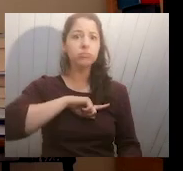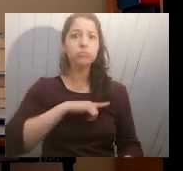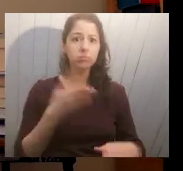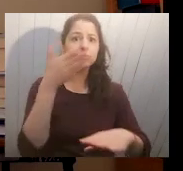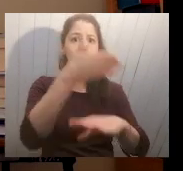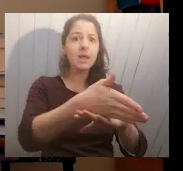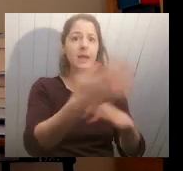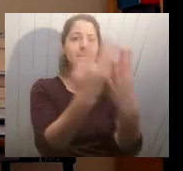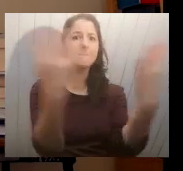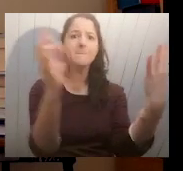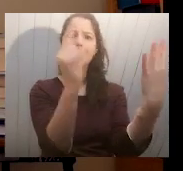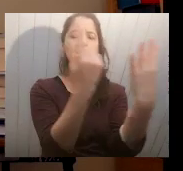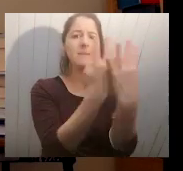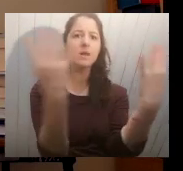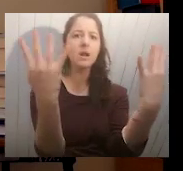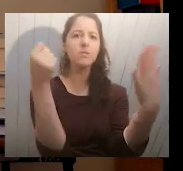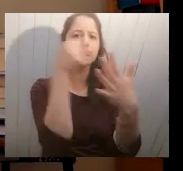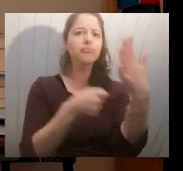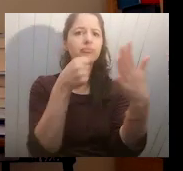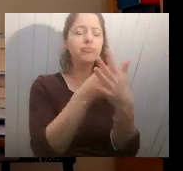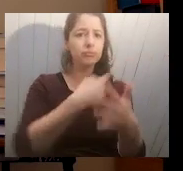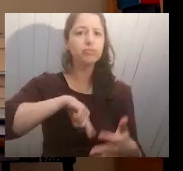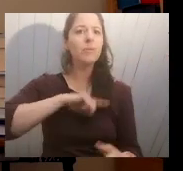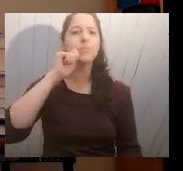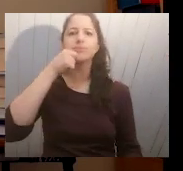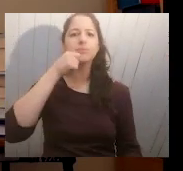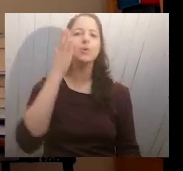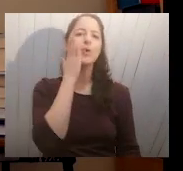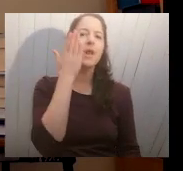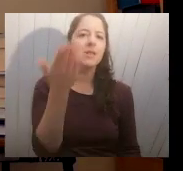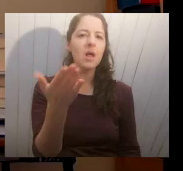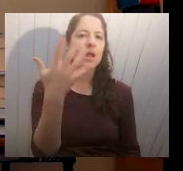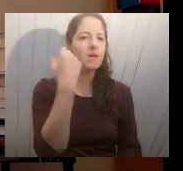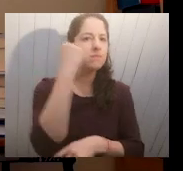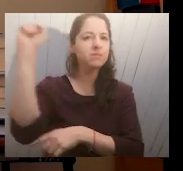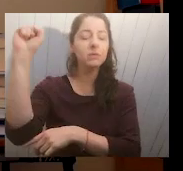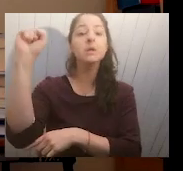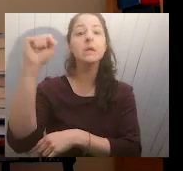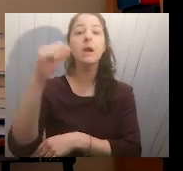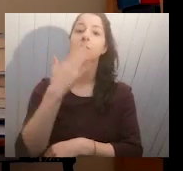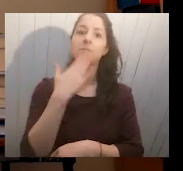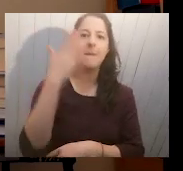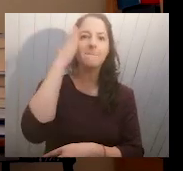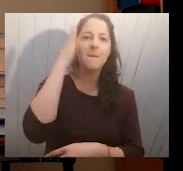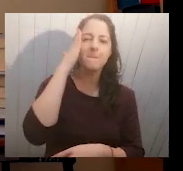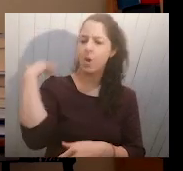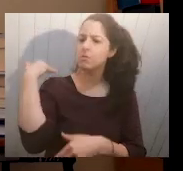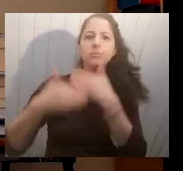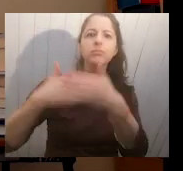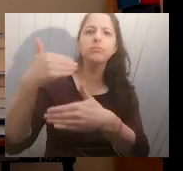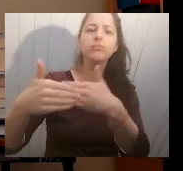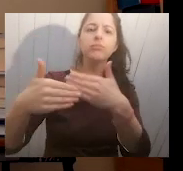primera línea en las redes de abastecimiento popular. Somos solidaridad y resistencia. Somos memoria